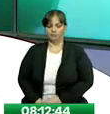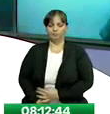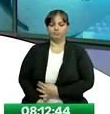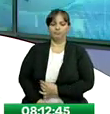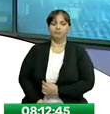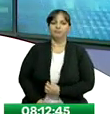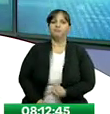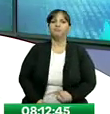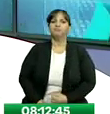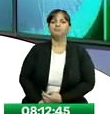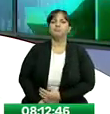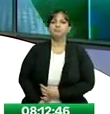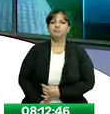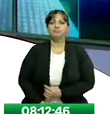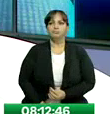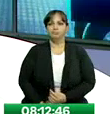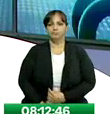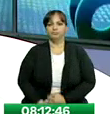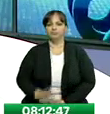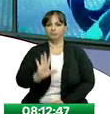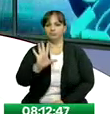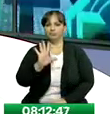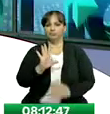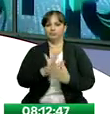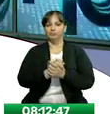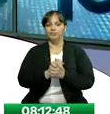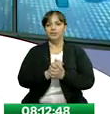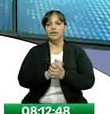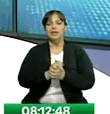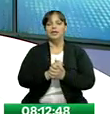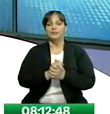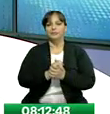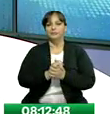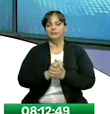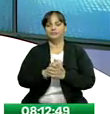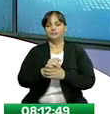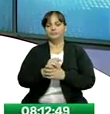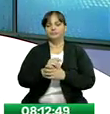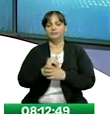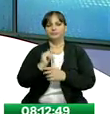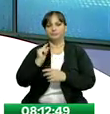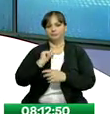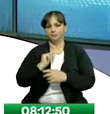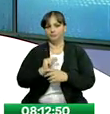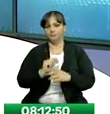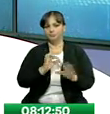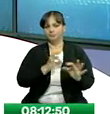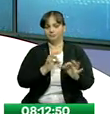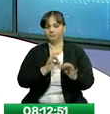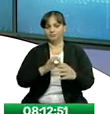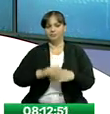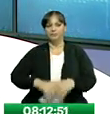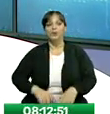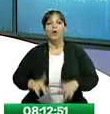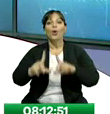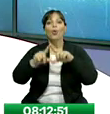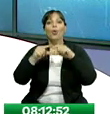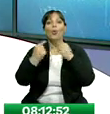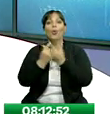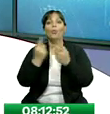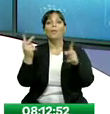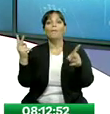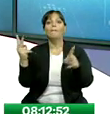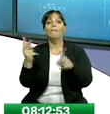lincoln de la situación después hablamos del coincidió ahora les voy a relatar este caso una banda de antisociales la